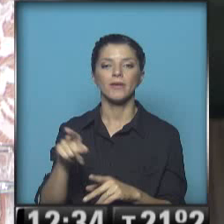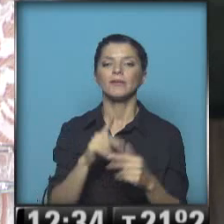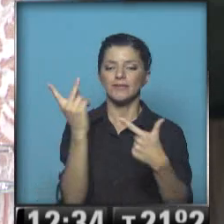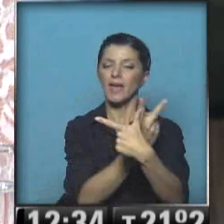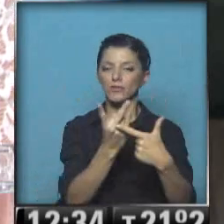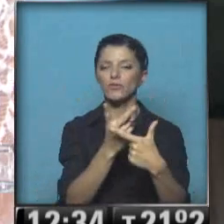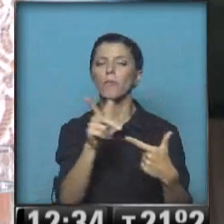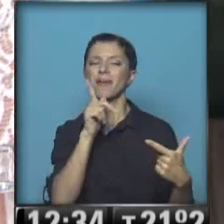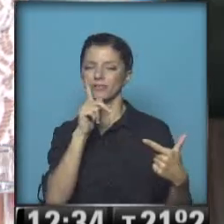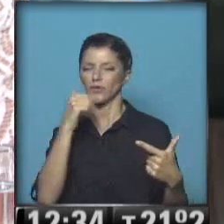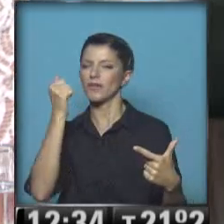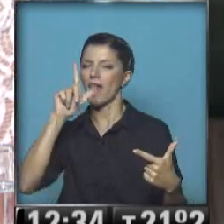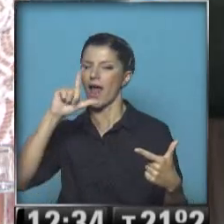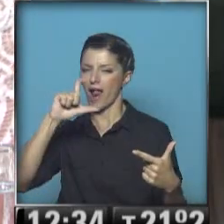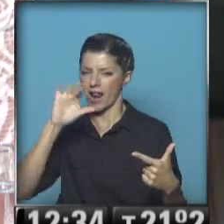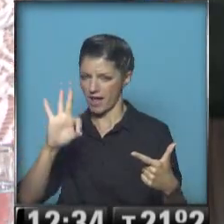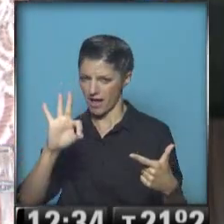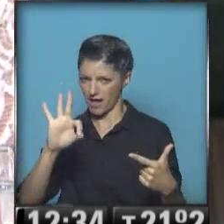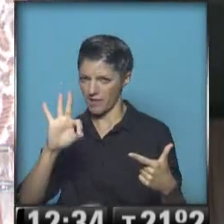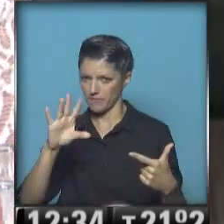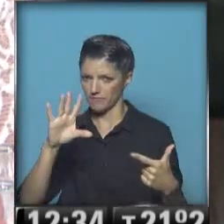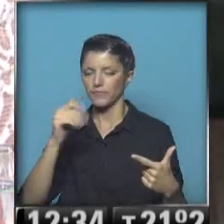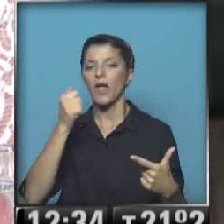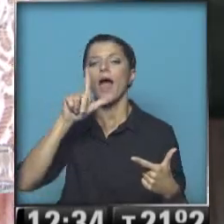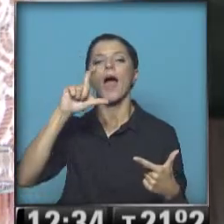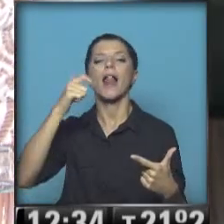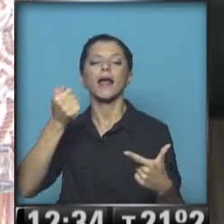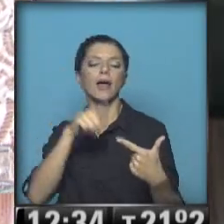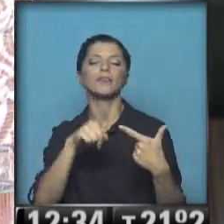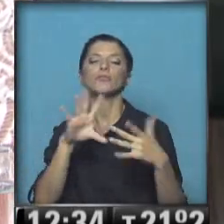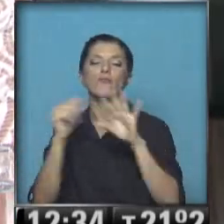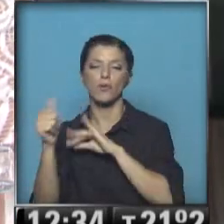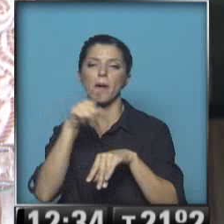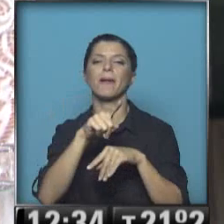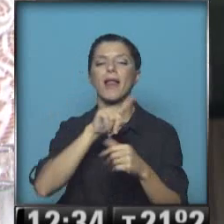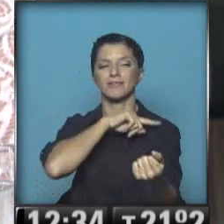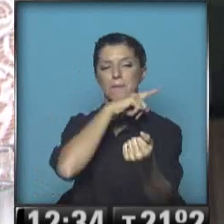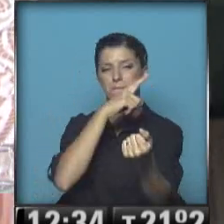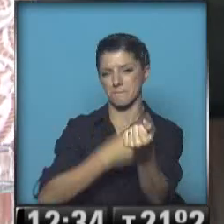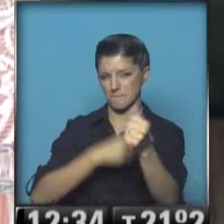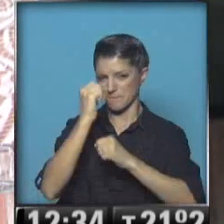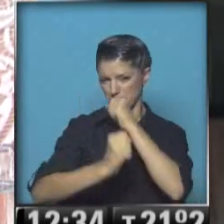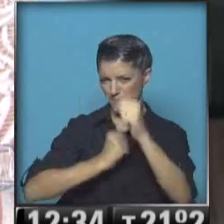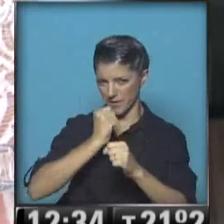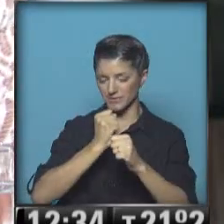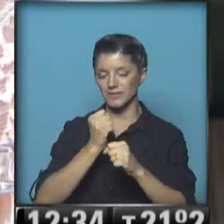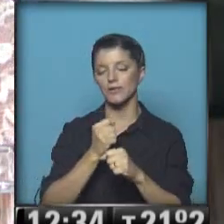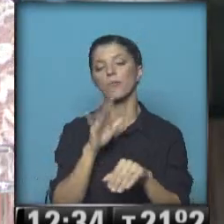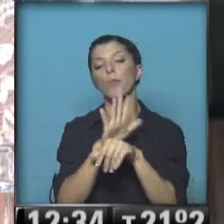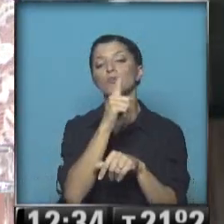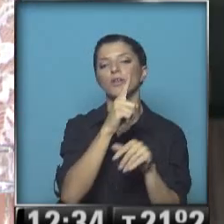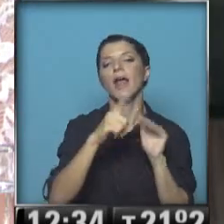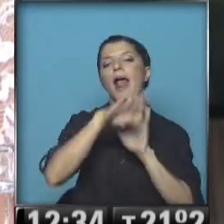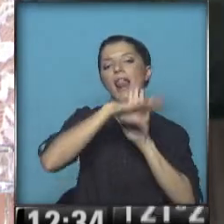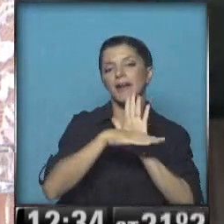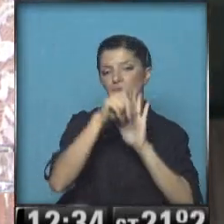del alca y es una un paraíso para las multinacionales y un imponer de alguna manera las reglas